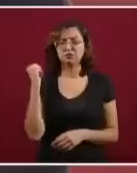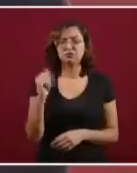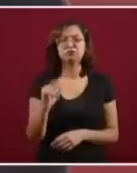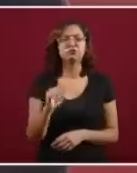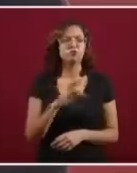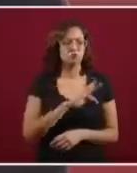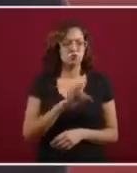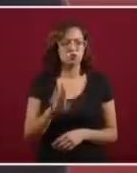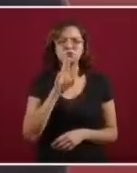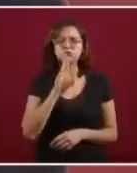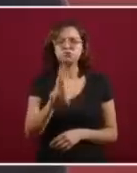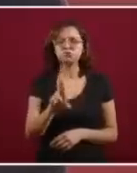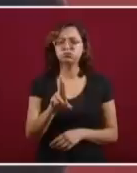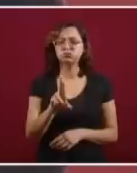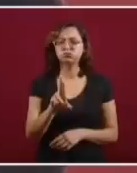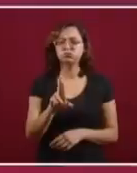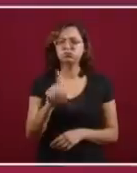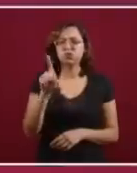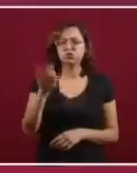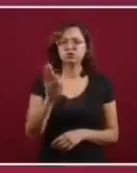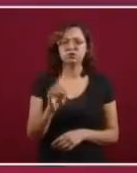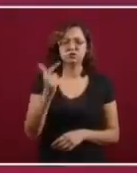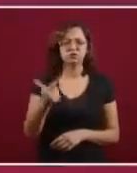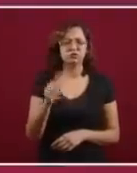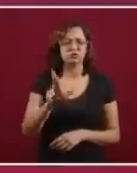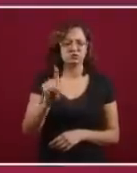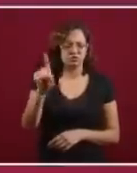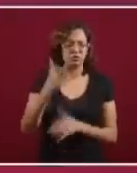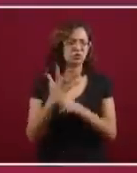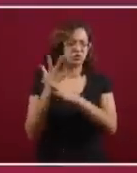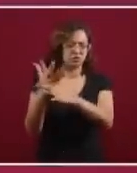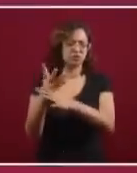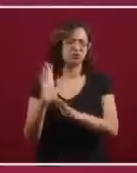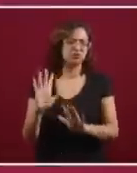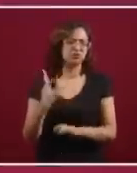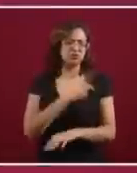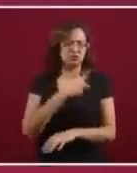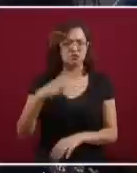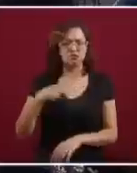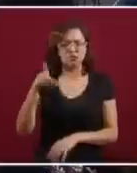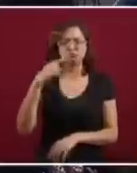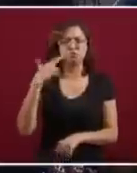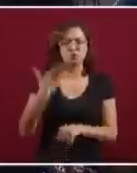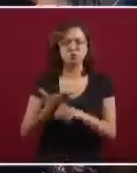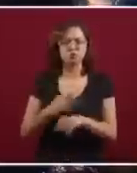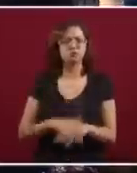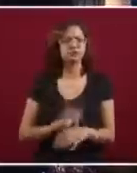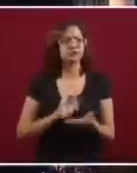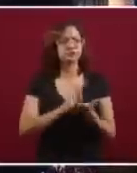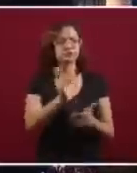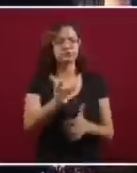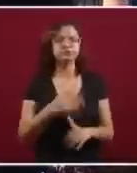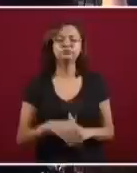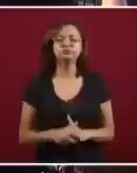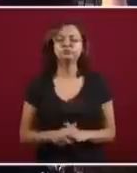responder la fiscalía ellos deben de saber gracias